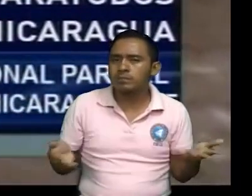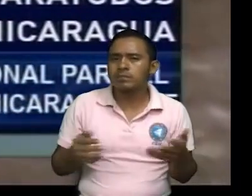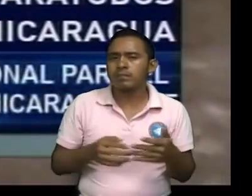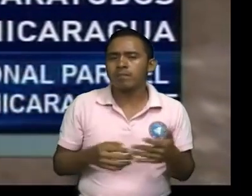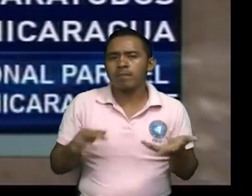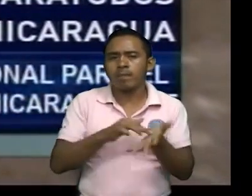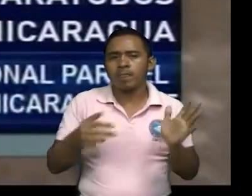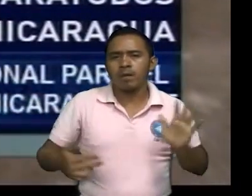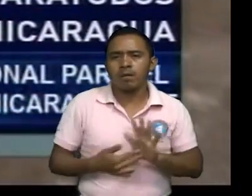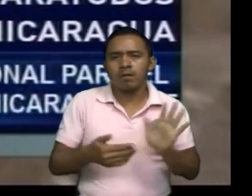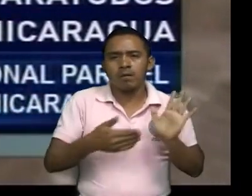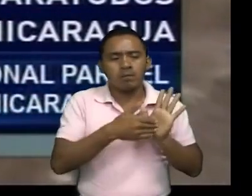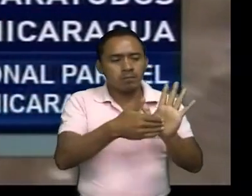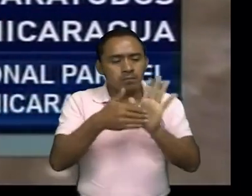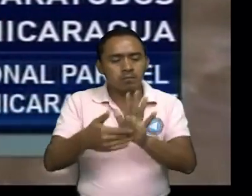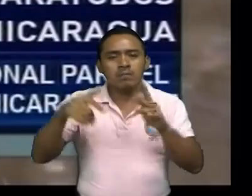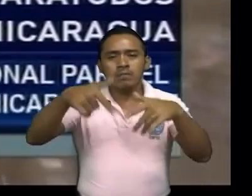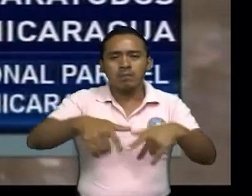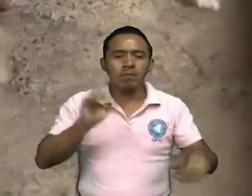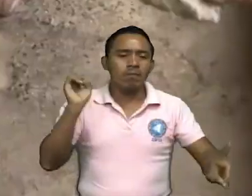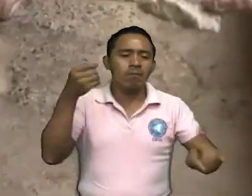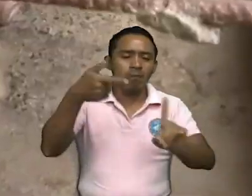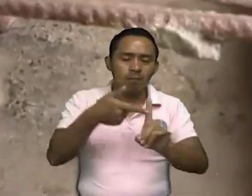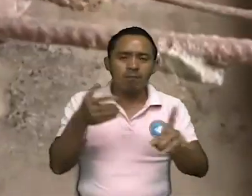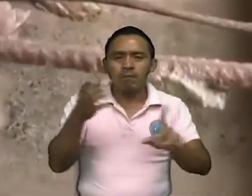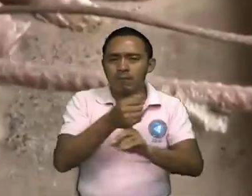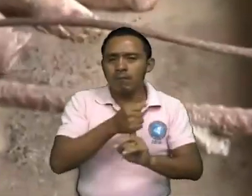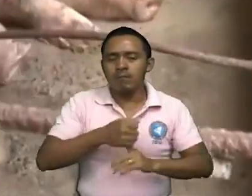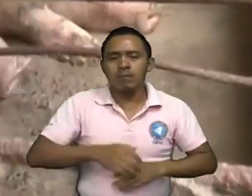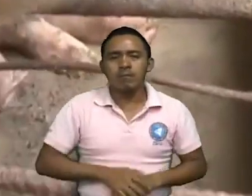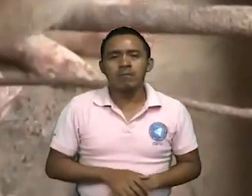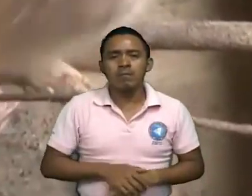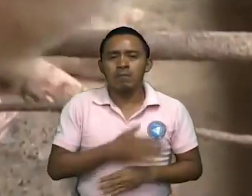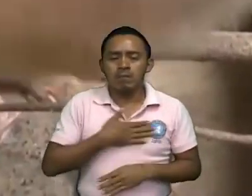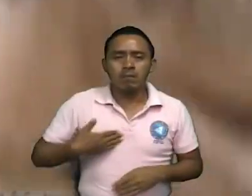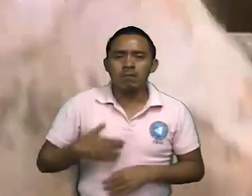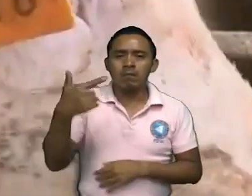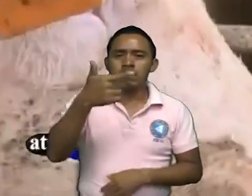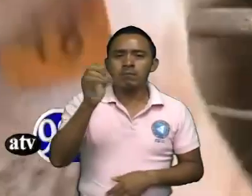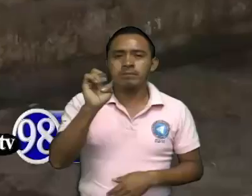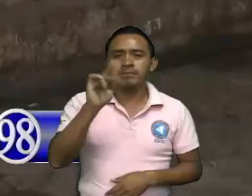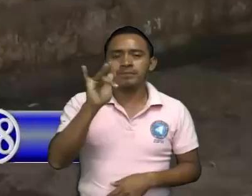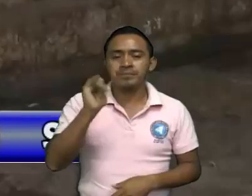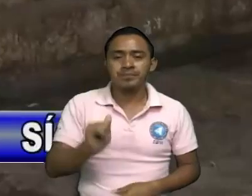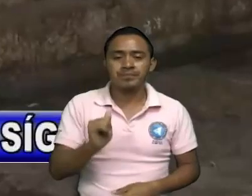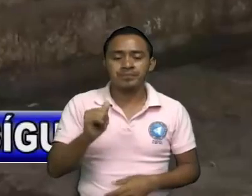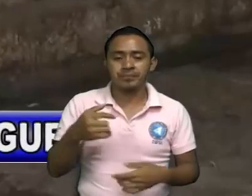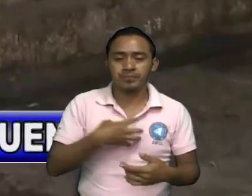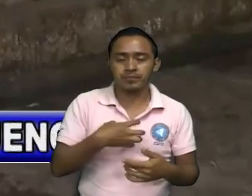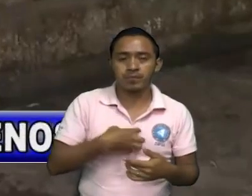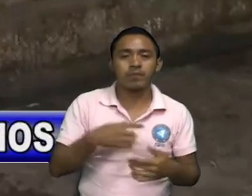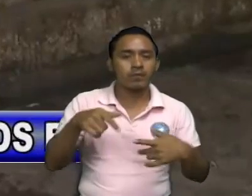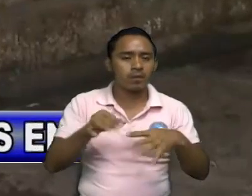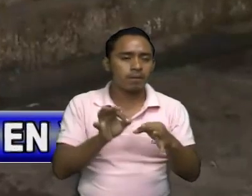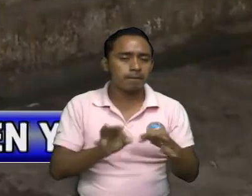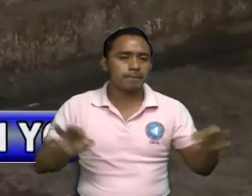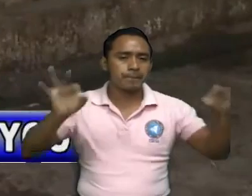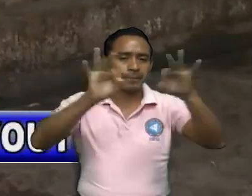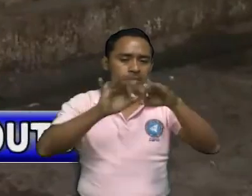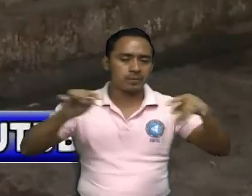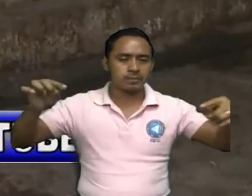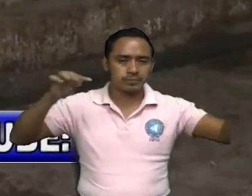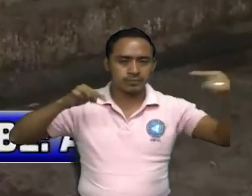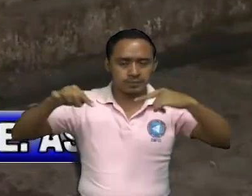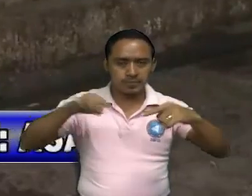los resultados que vamos obteniendo. La mejora genética en el sector porcino es uno de los ejes de la estrategia.